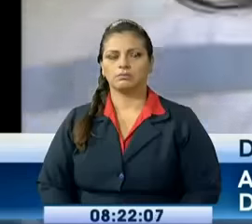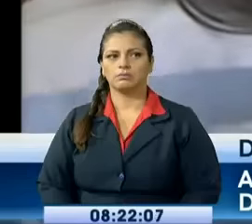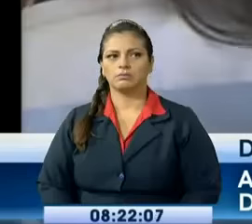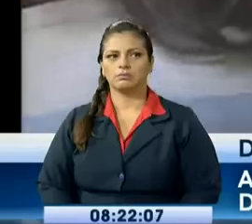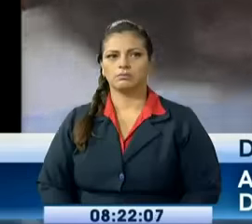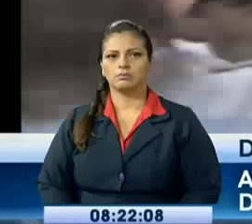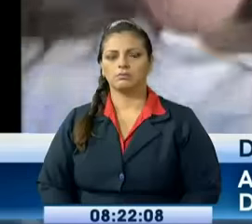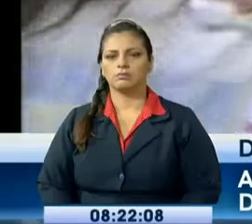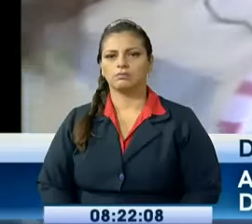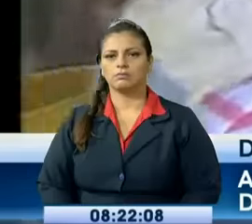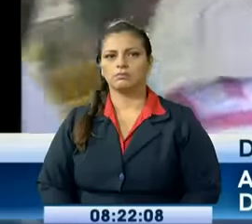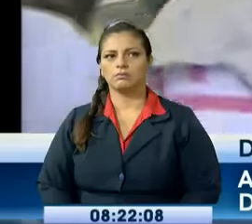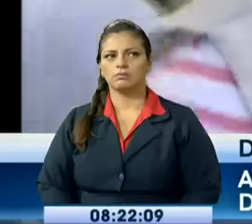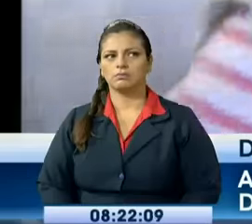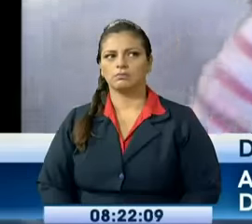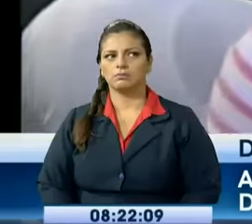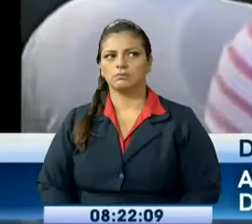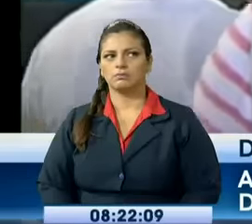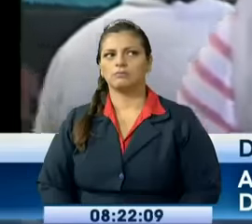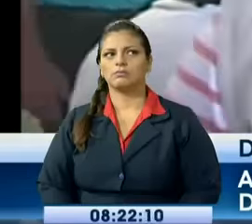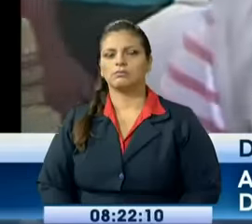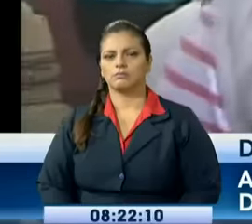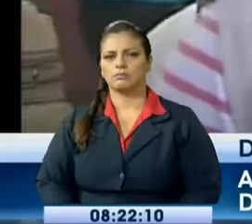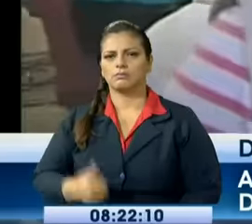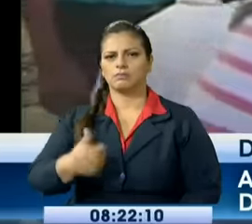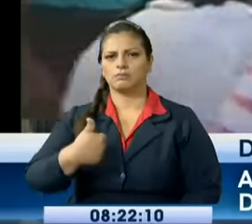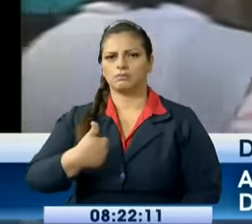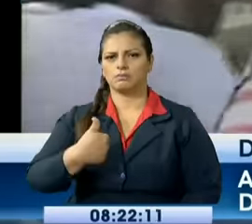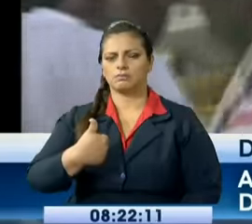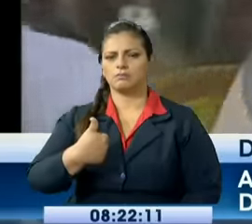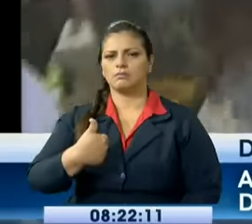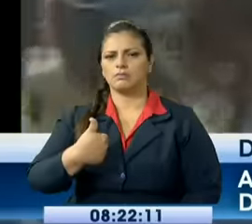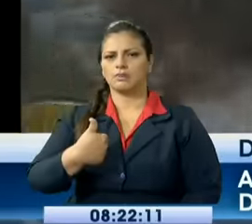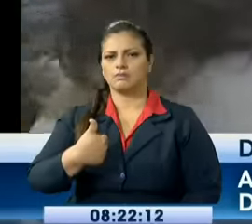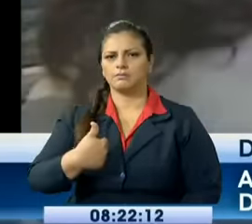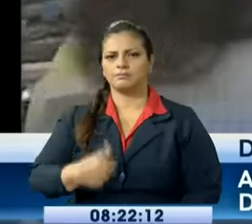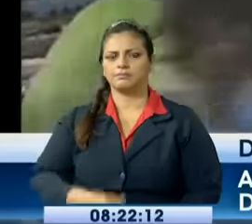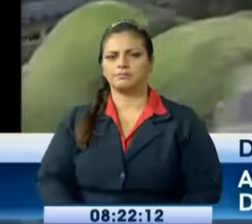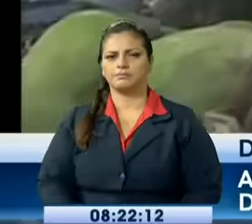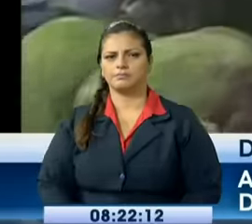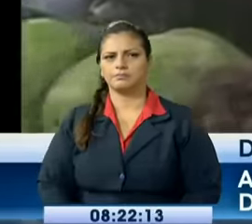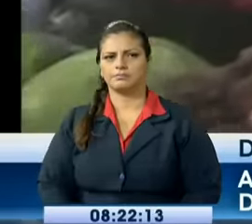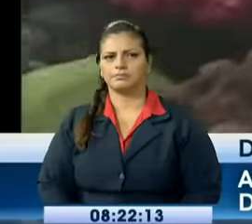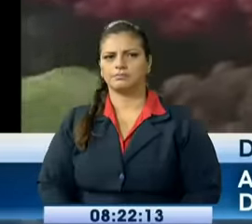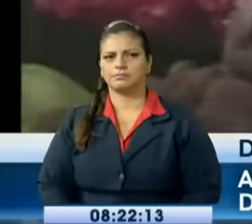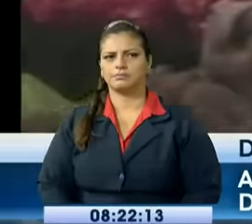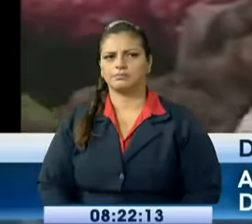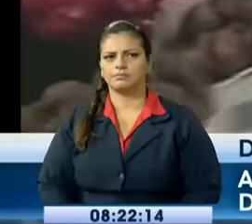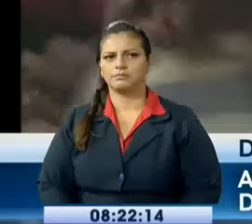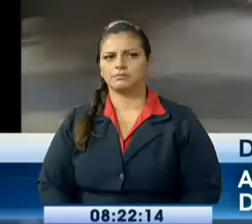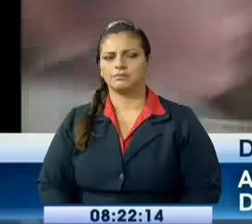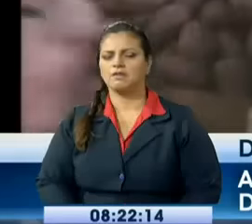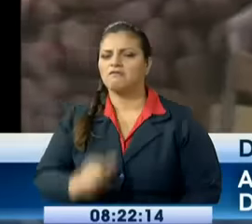¿Cómo está? ¿Está bien? Con unas 2 onzas. ¿Pero le movió? Sí, me movió.